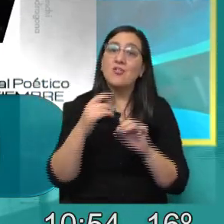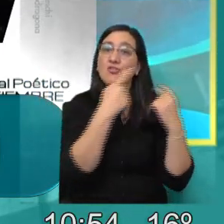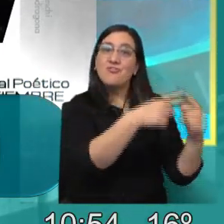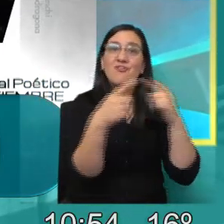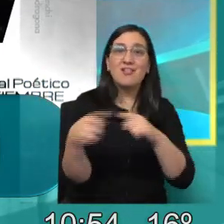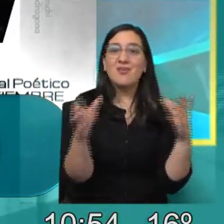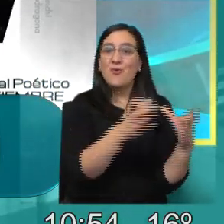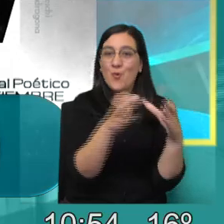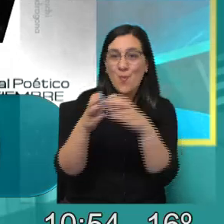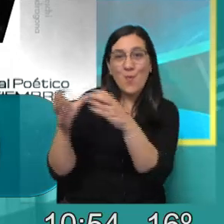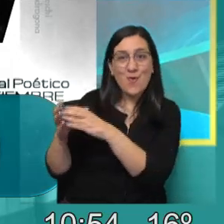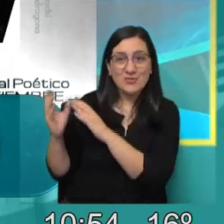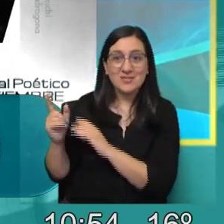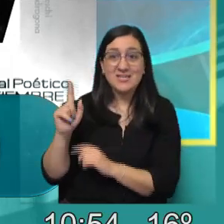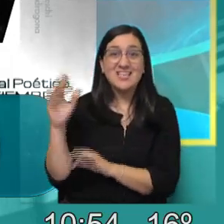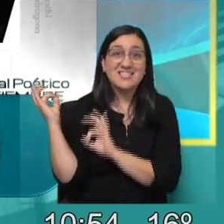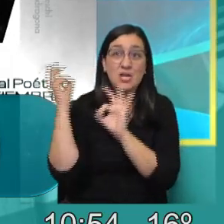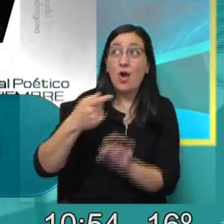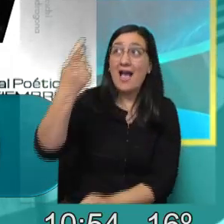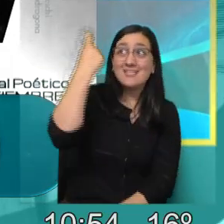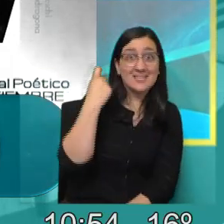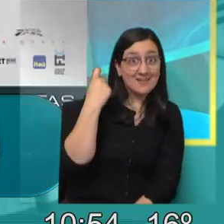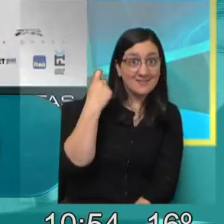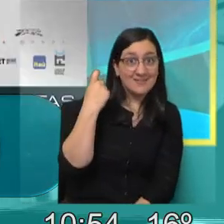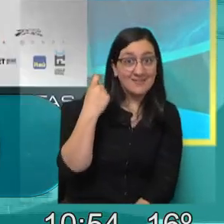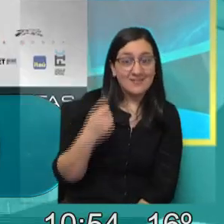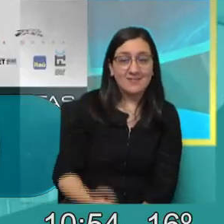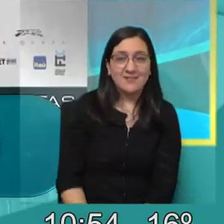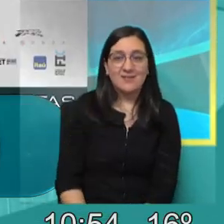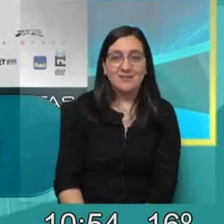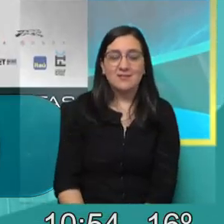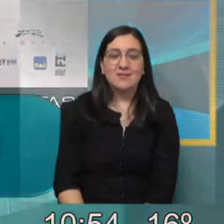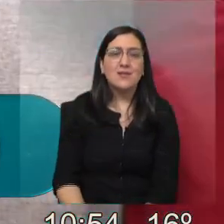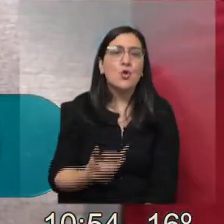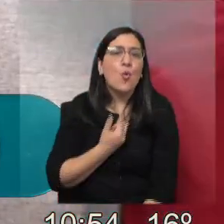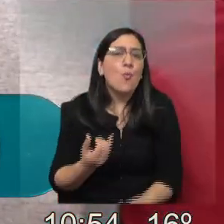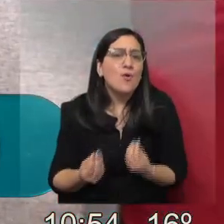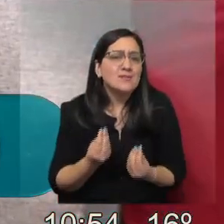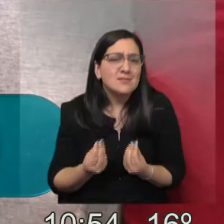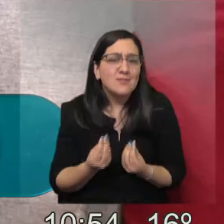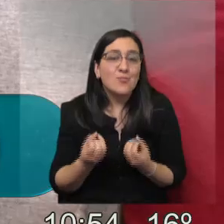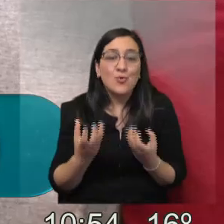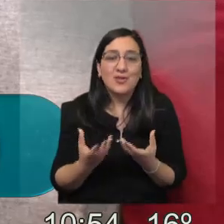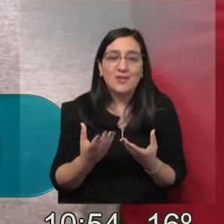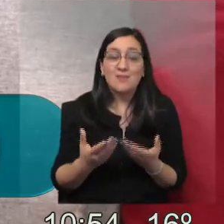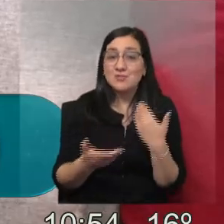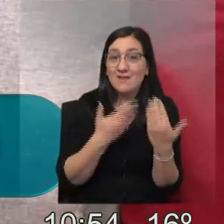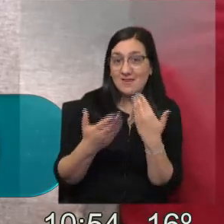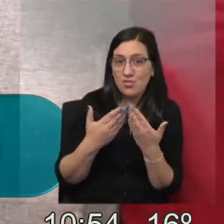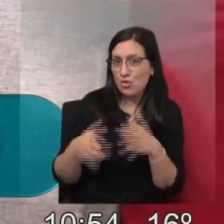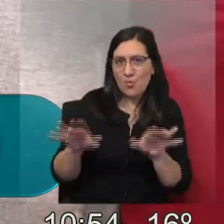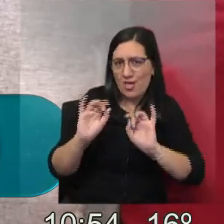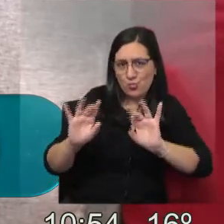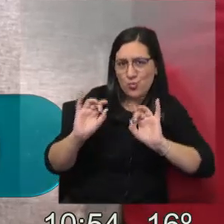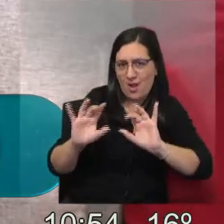delegaciones. Gisela llegó ayer. Y bueno. ¿Y cómo es esto? Porque no, esto que estamos hablando con total